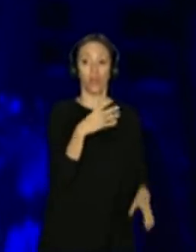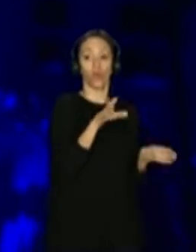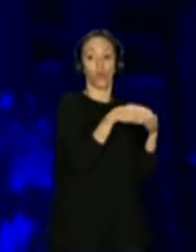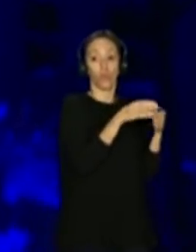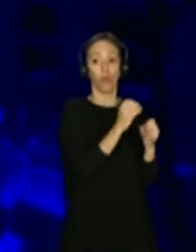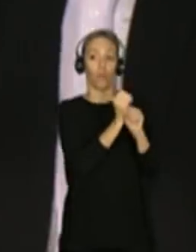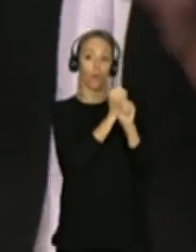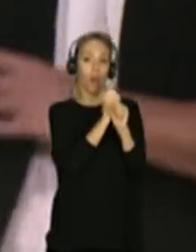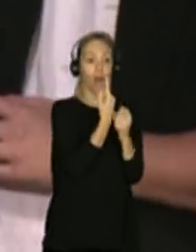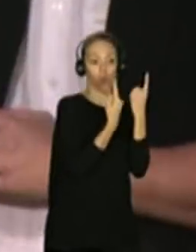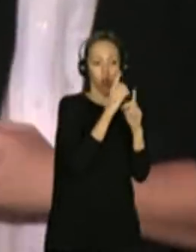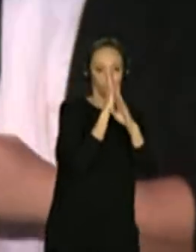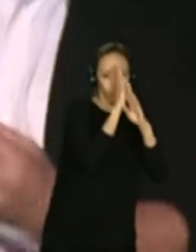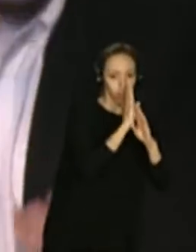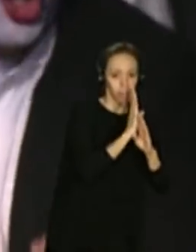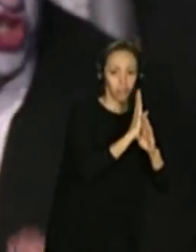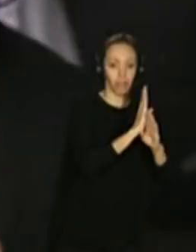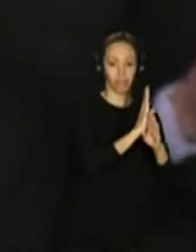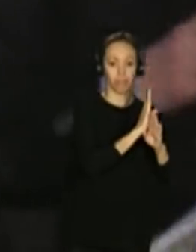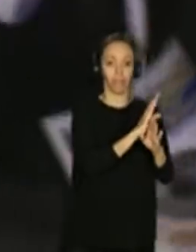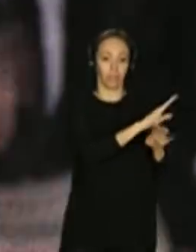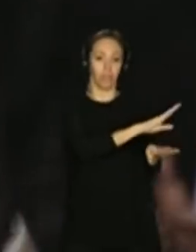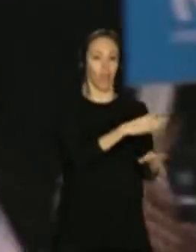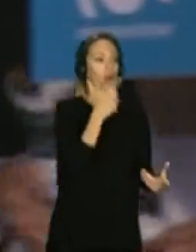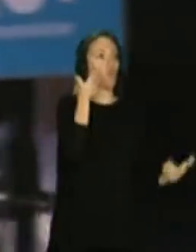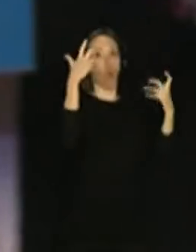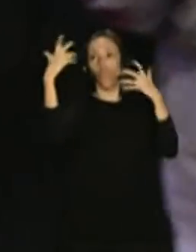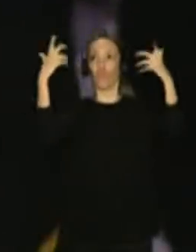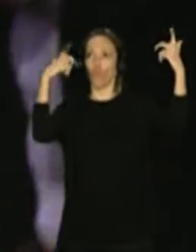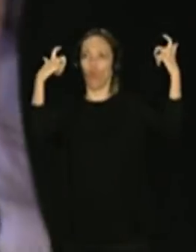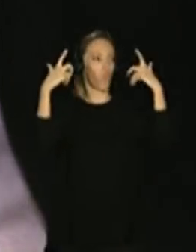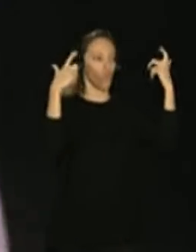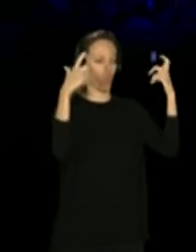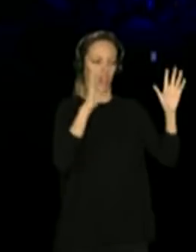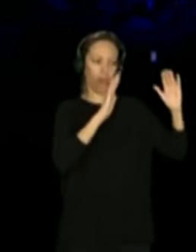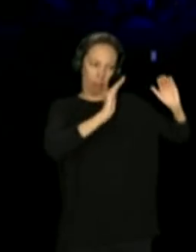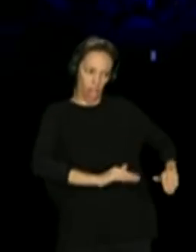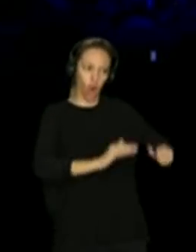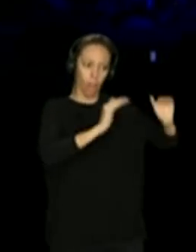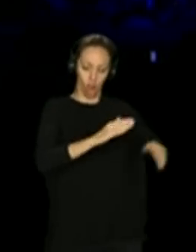Si para cantar no hace falta efecto y si más contenido.